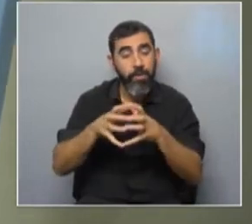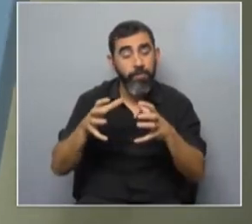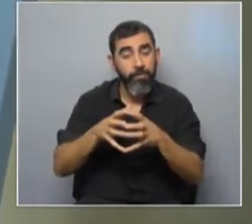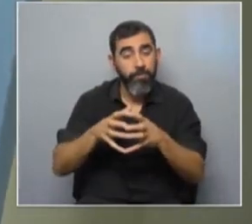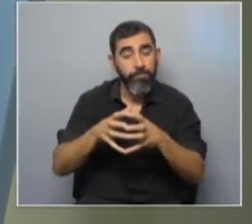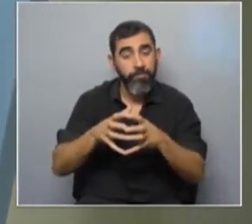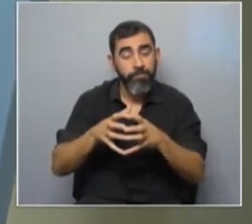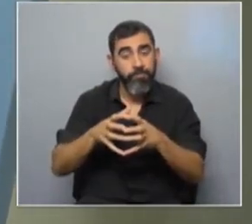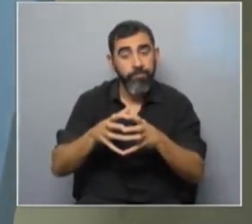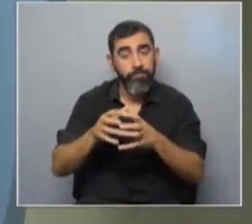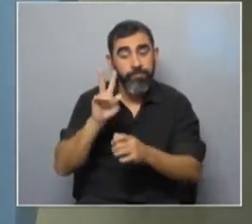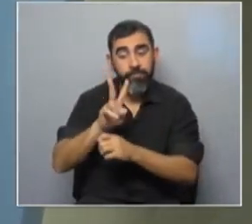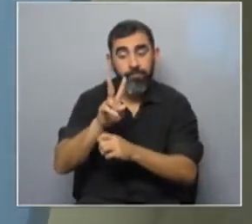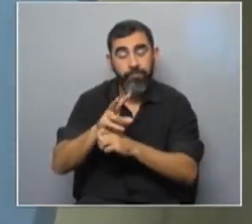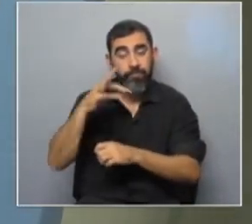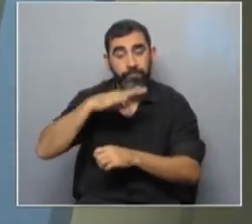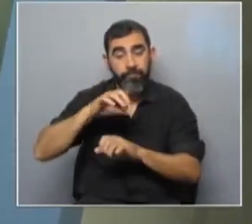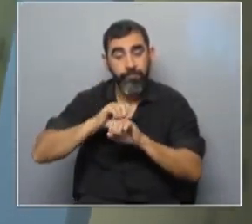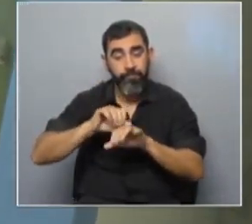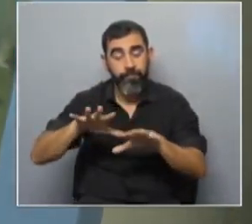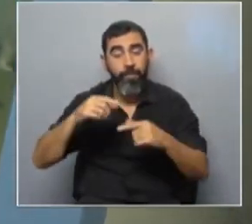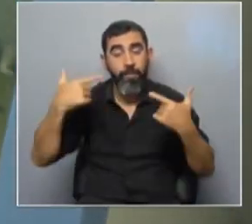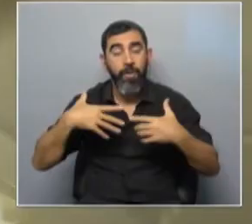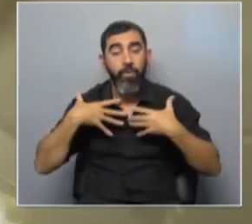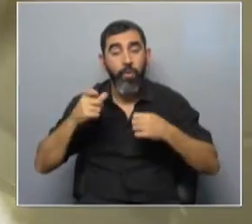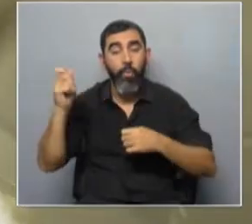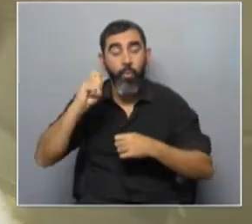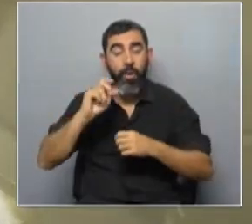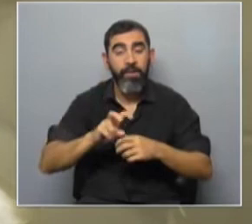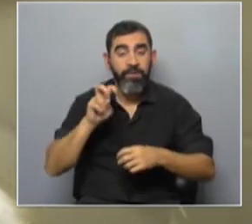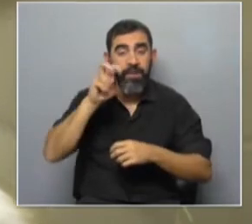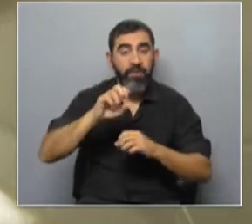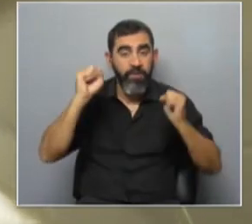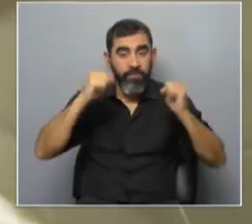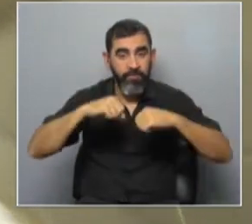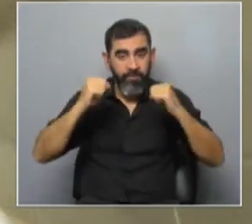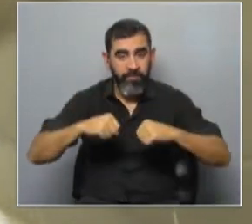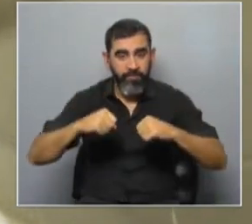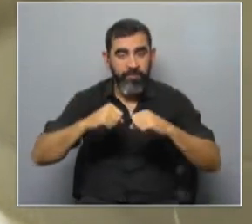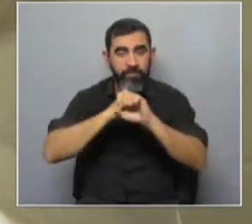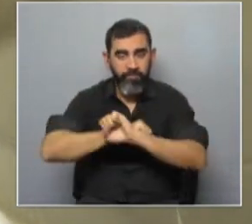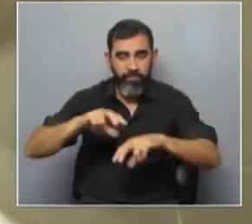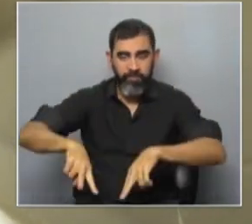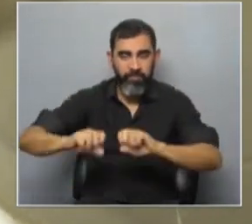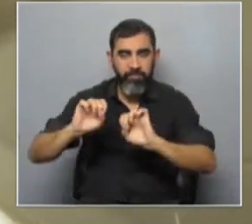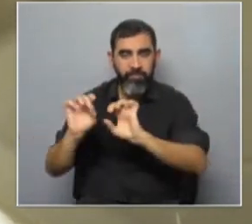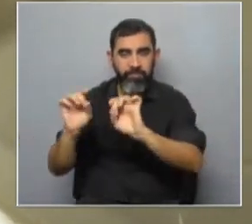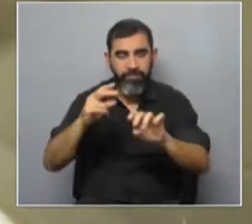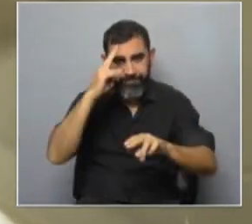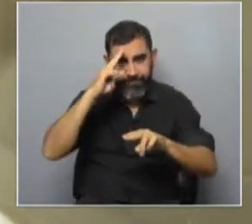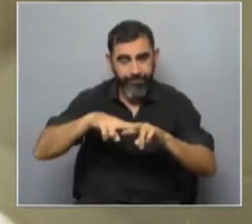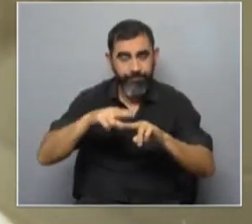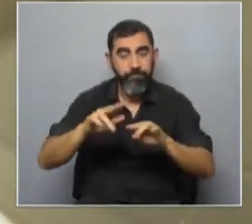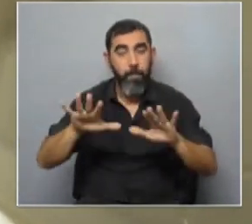vigilancia epidemiológica del Ministerio de Salud Pública en Salto y Paysandú. que pudimos estudiar los brotes de enfermedad manos,